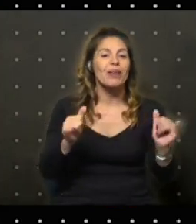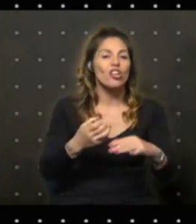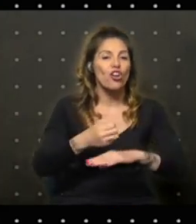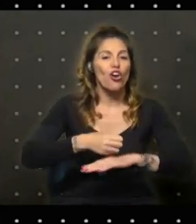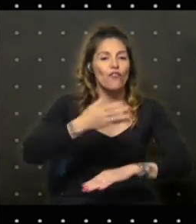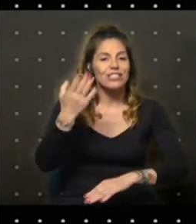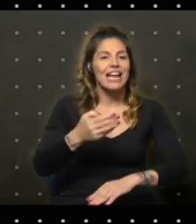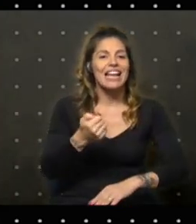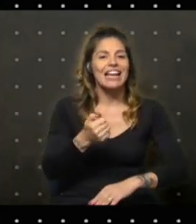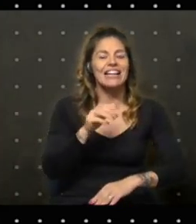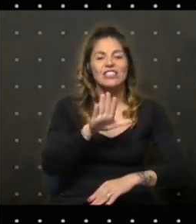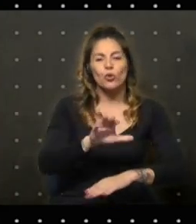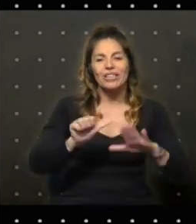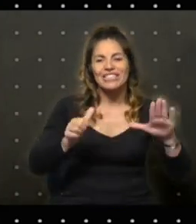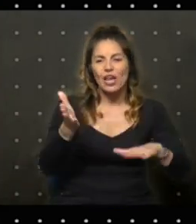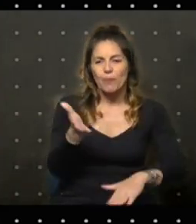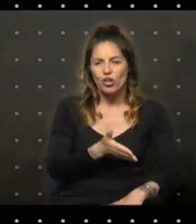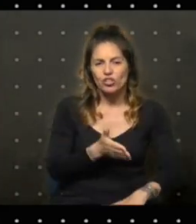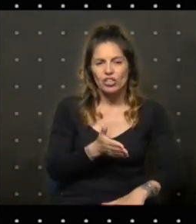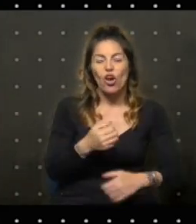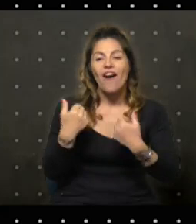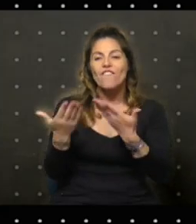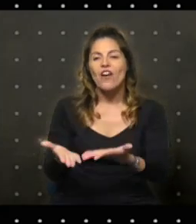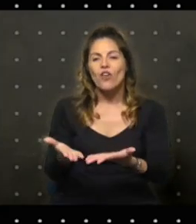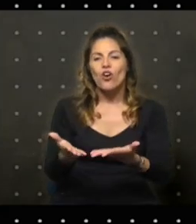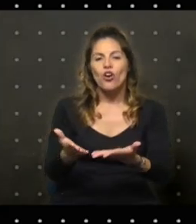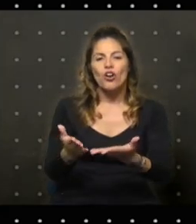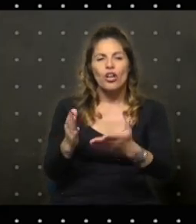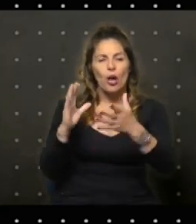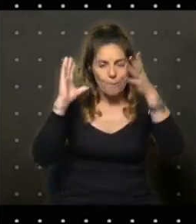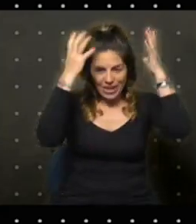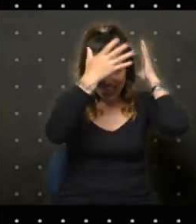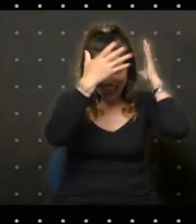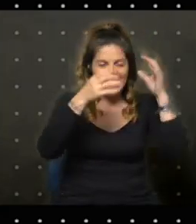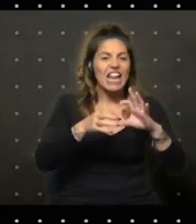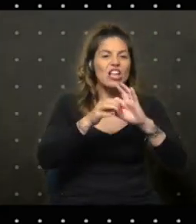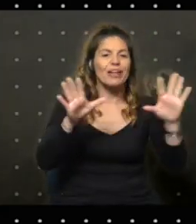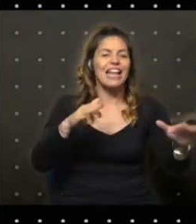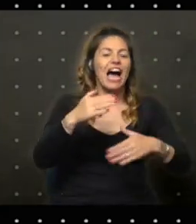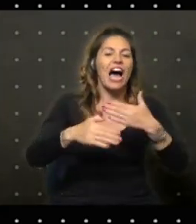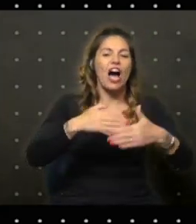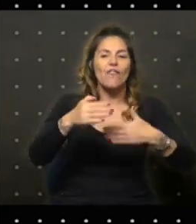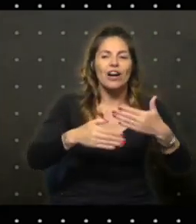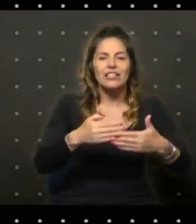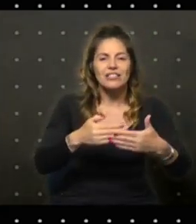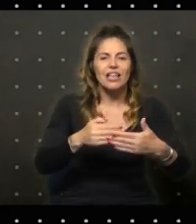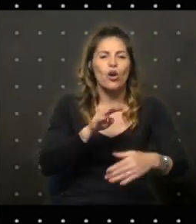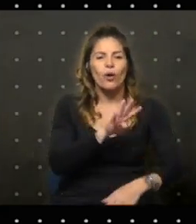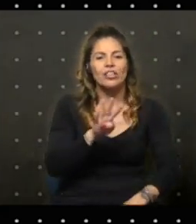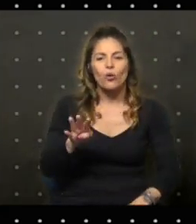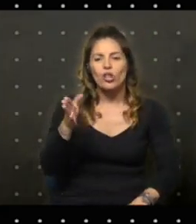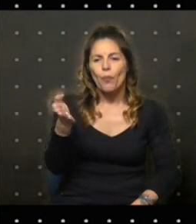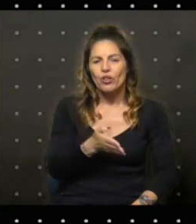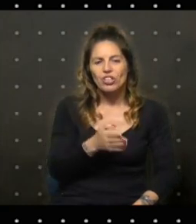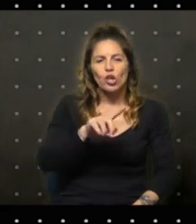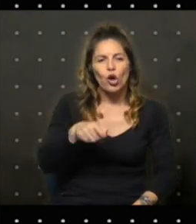todoos 56 a favor de Javier m la libertad de avanza y un 44